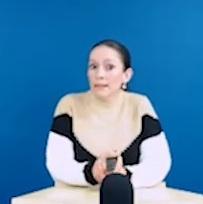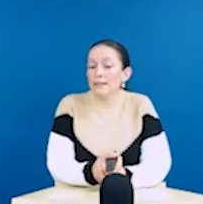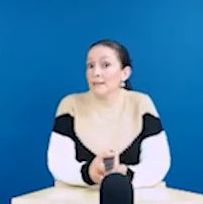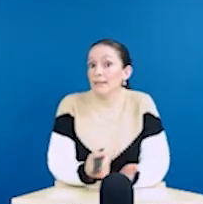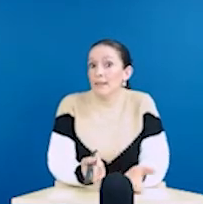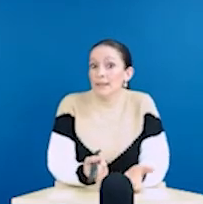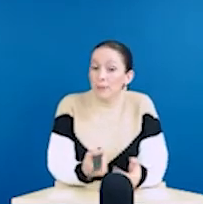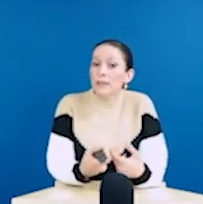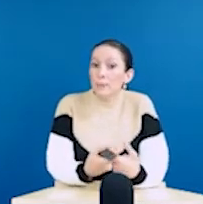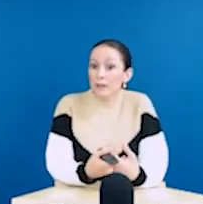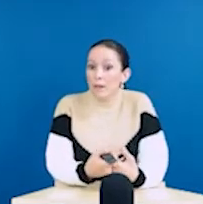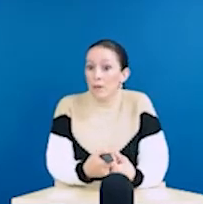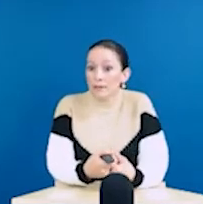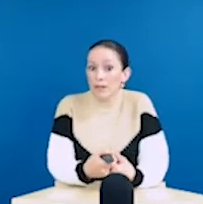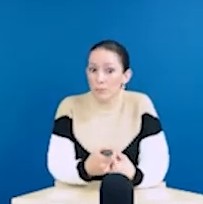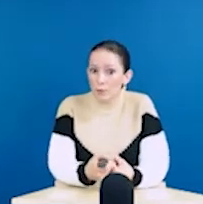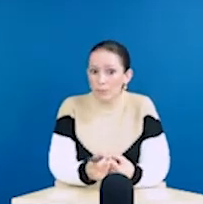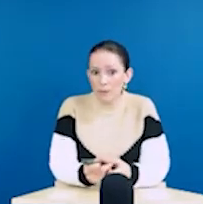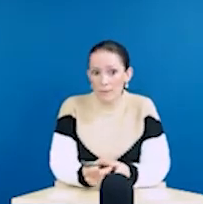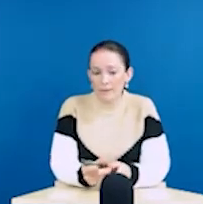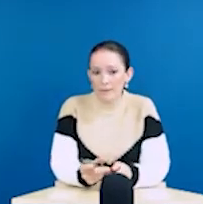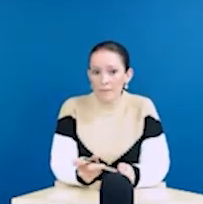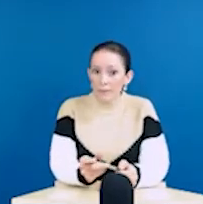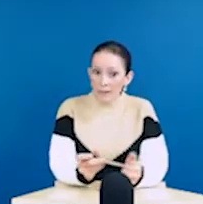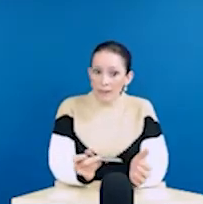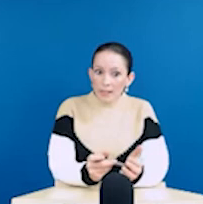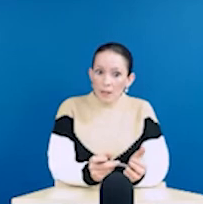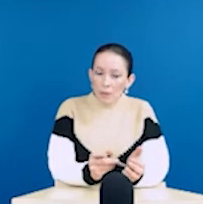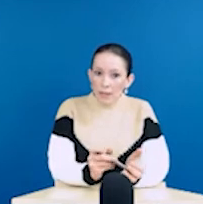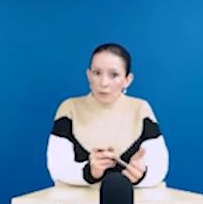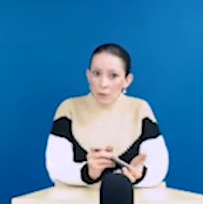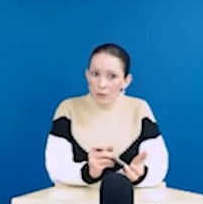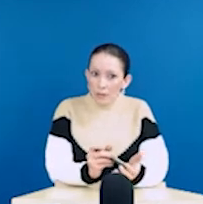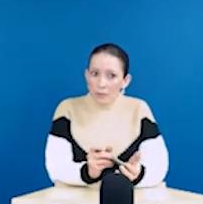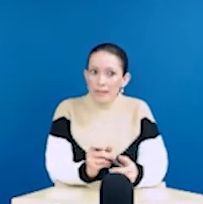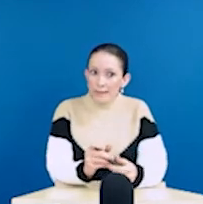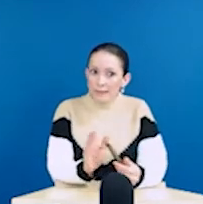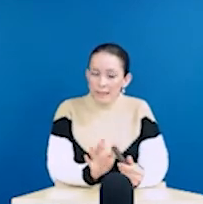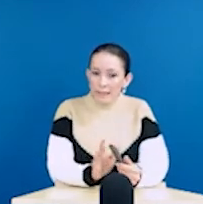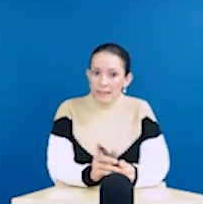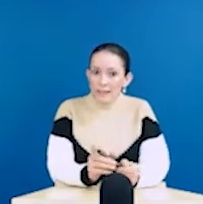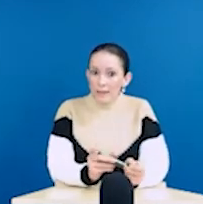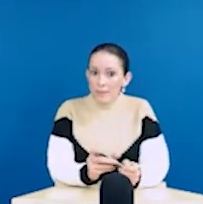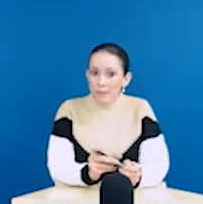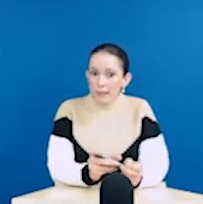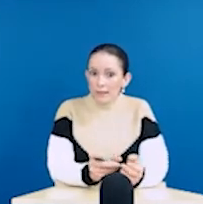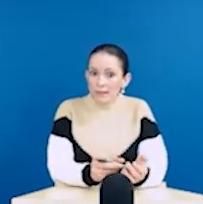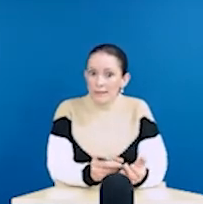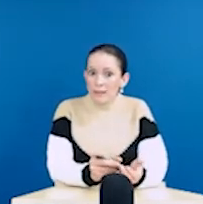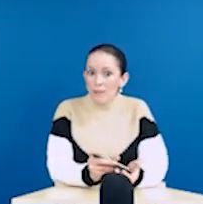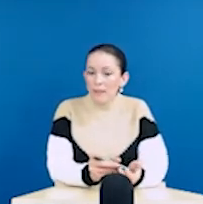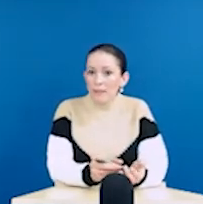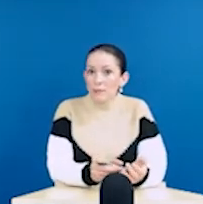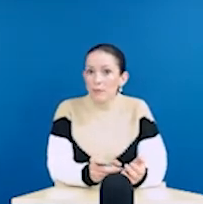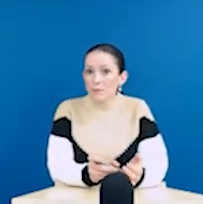tener caídas sencillas, pero que te pueden ocasionar muchos problemas. Y el cuarto y último en esta escala, y importante,